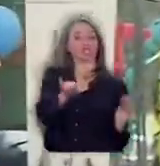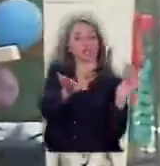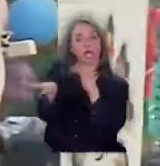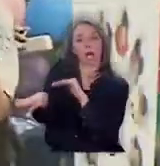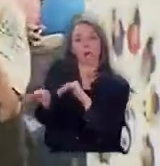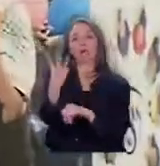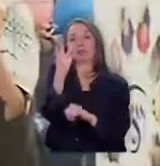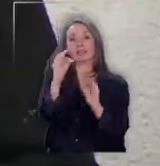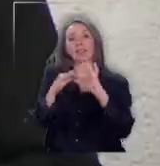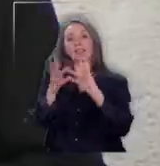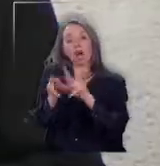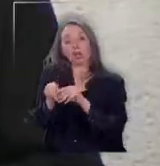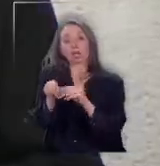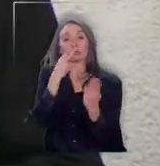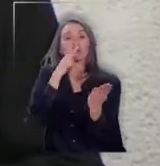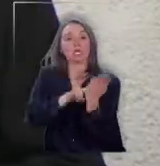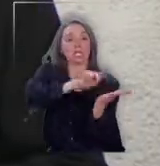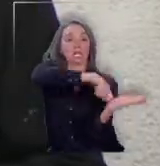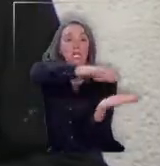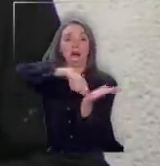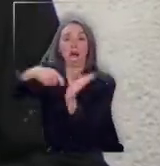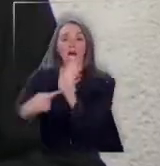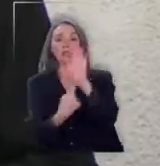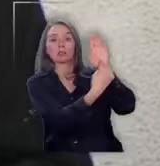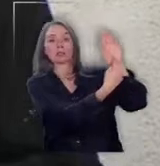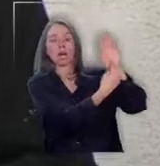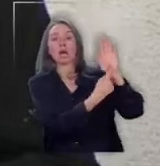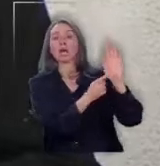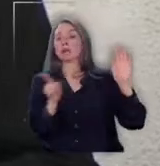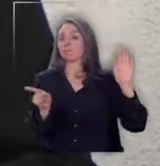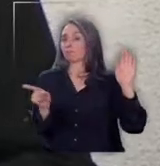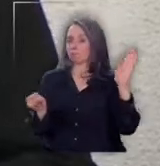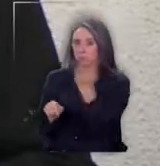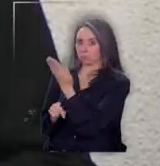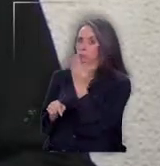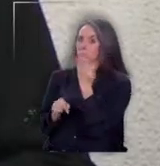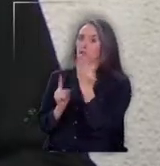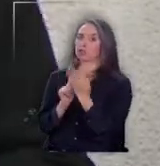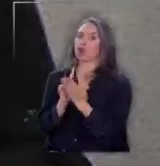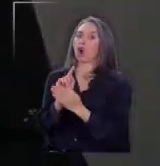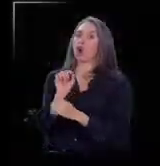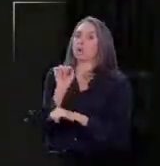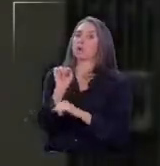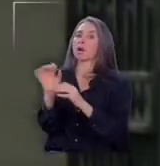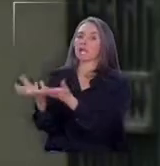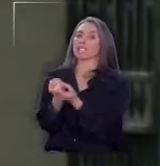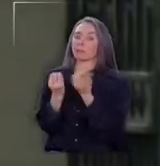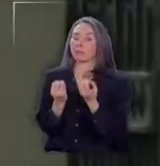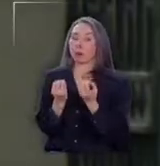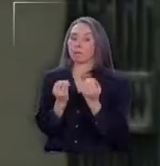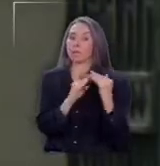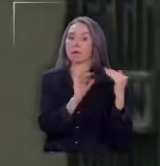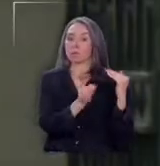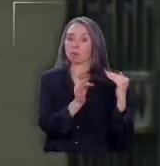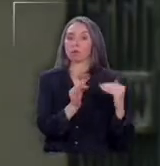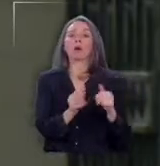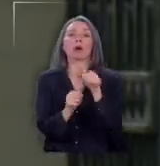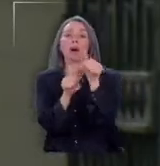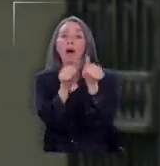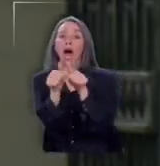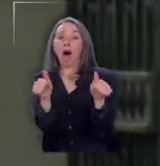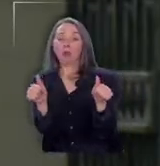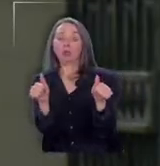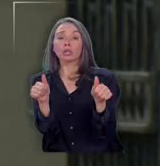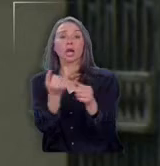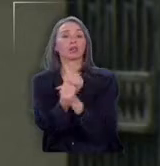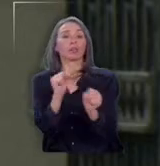30 organizaciones en una carta actitud que no fue bien recibida en la moneda para las autoridades no es